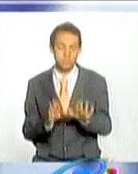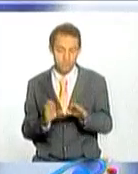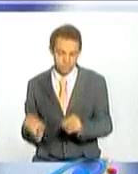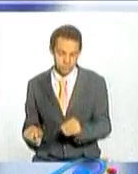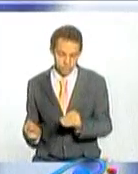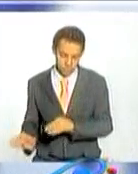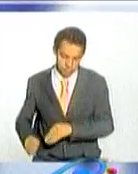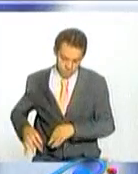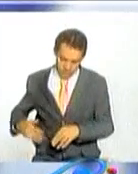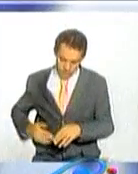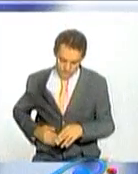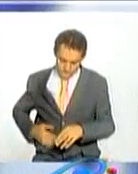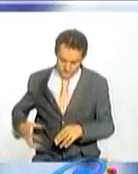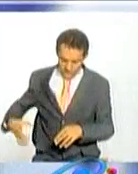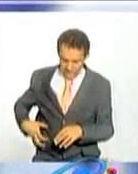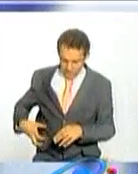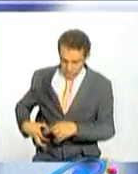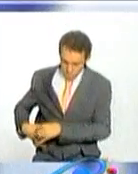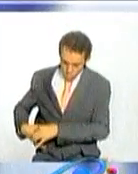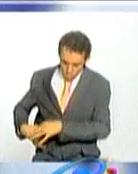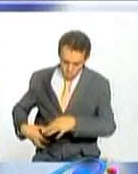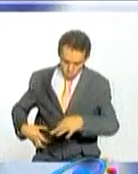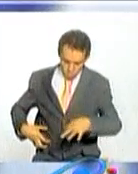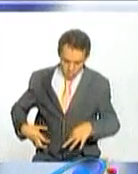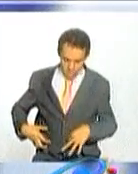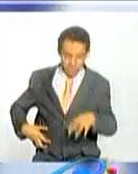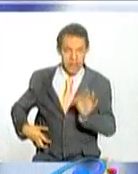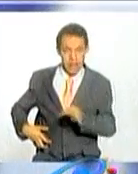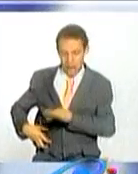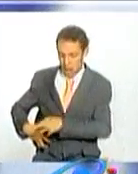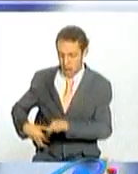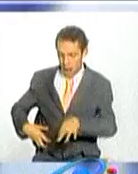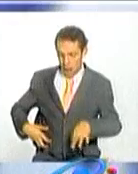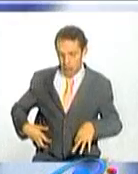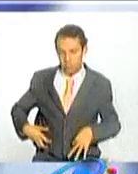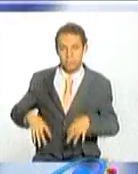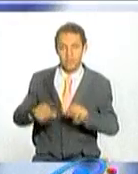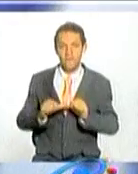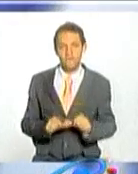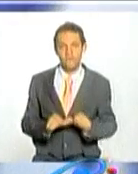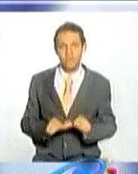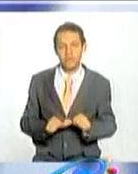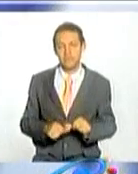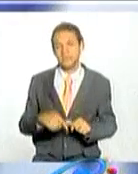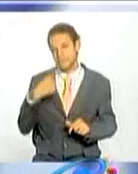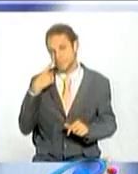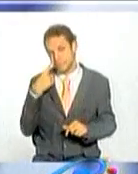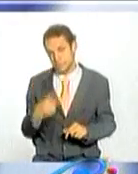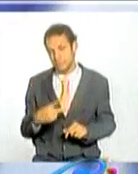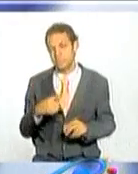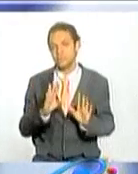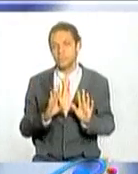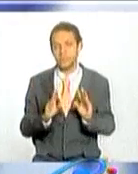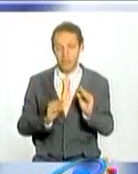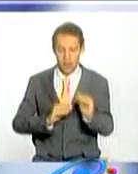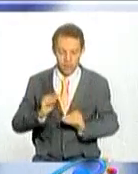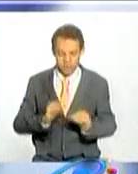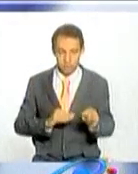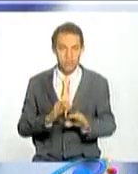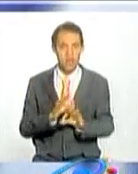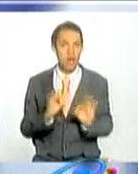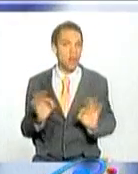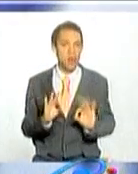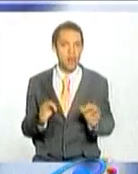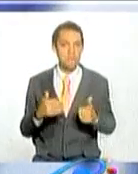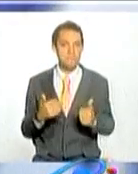vemos asentadas hacia el piso, hacia la cara posterior del piso vesical. En este caso es